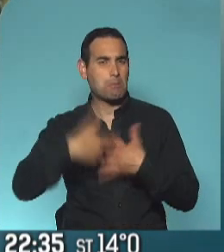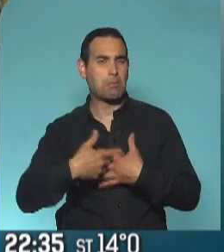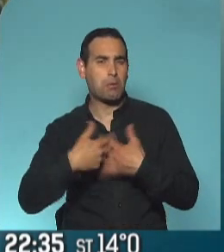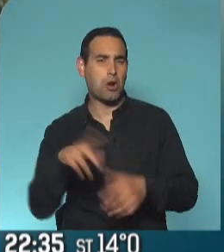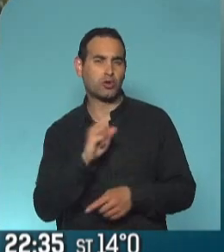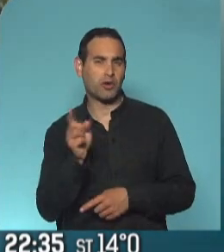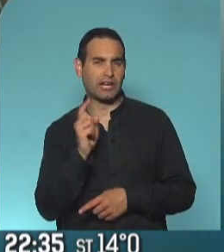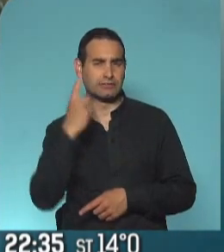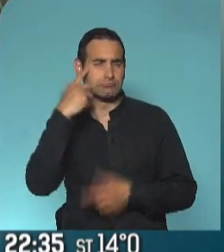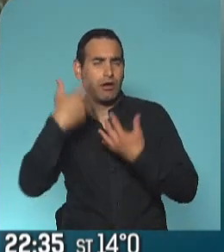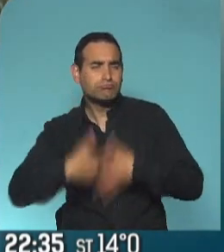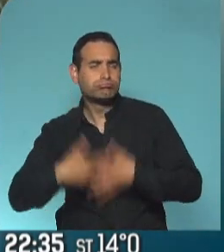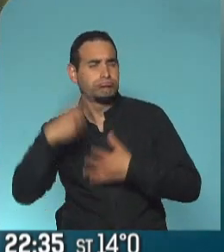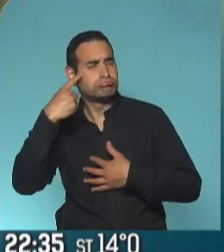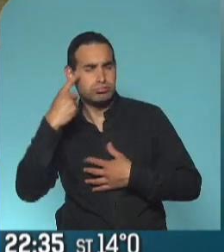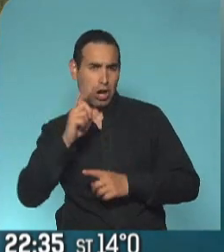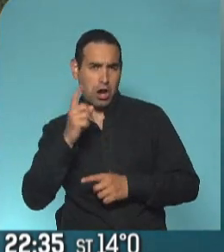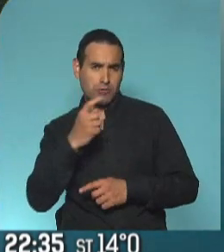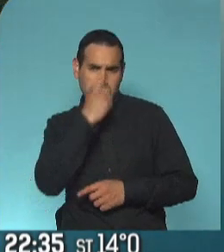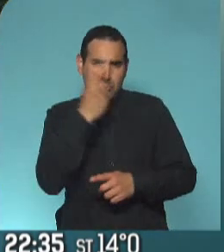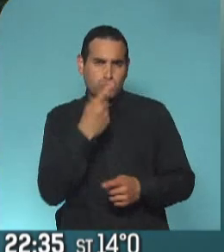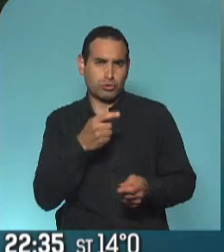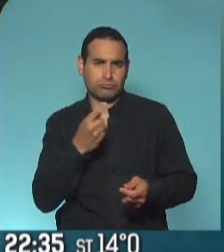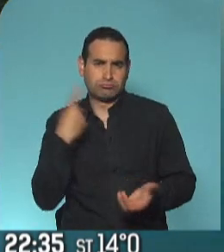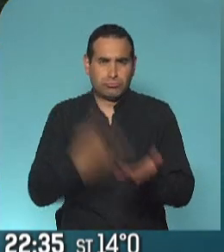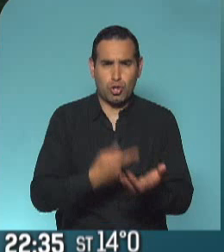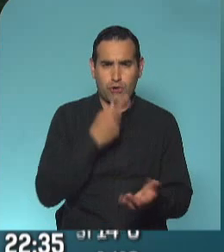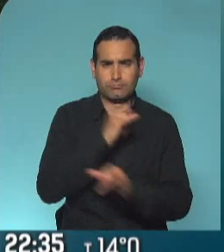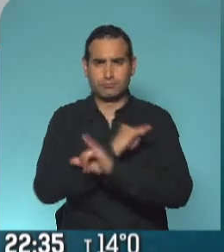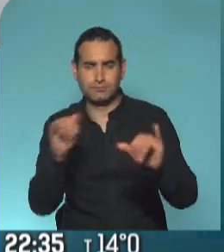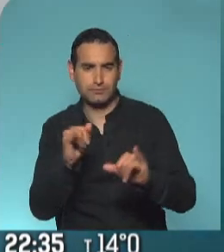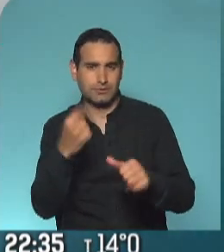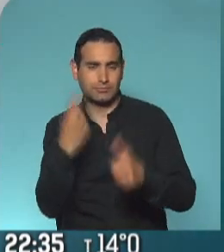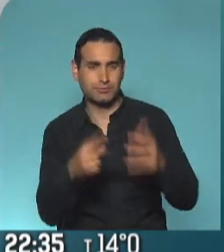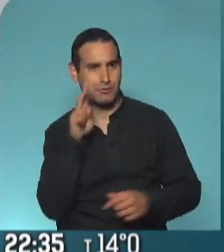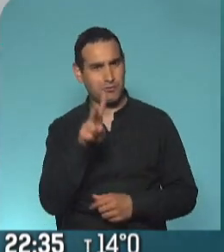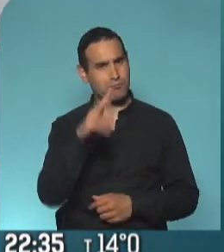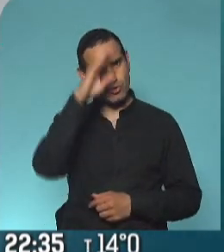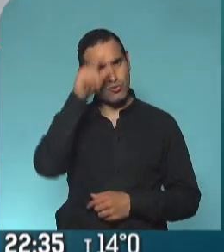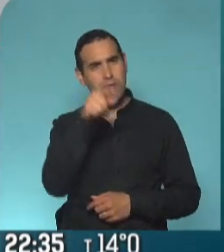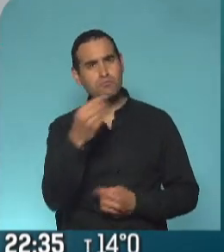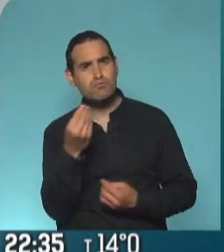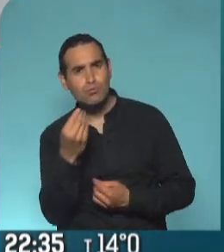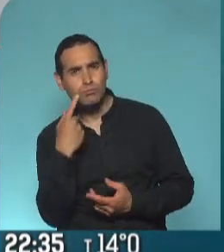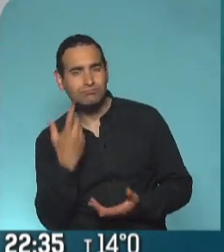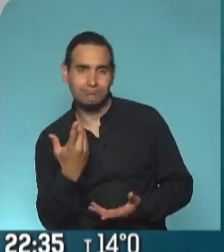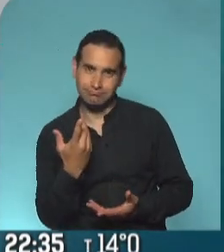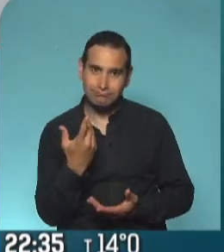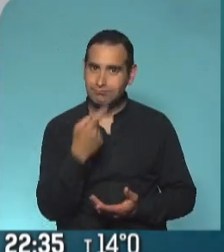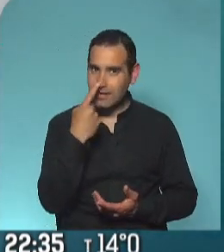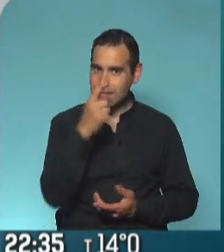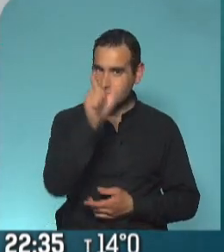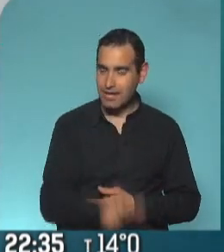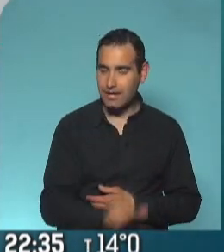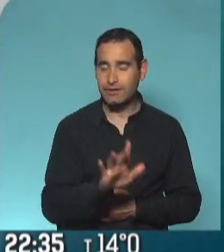carece de racionalidad, de perspectiva y de estrategia, digamos, ¿no? Uno a veces es muy tentador ver lo que hace Trump en estos términos.